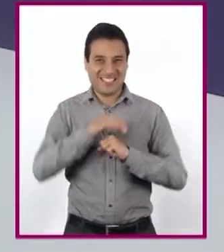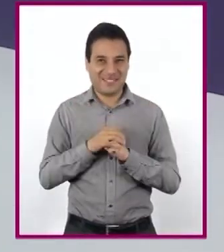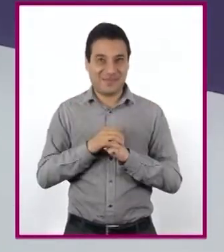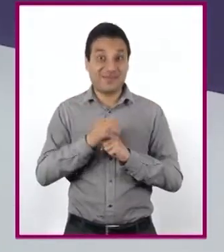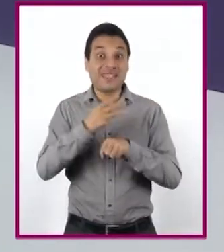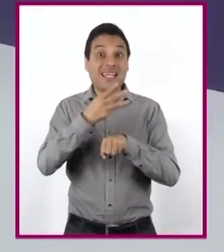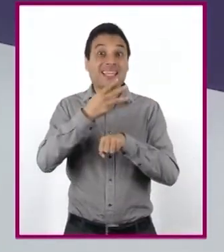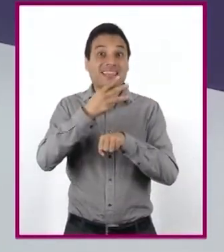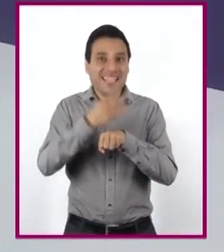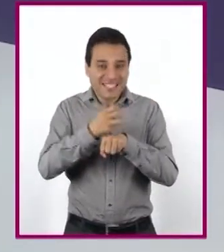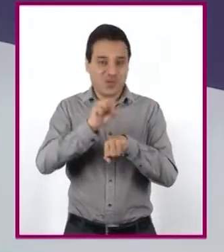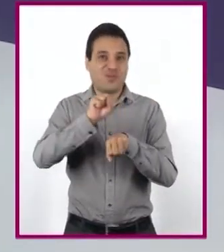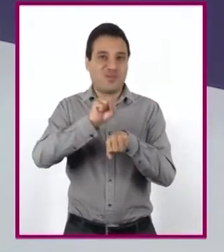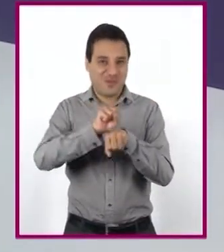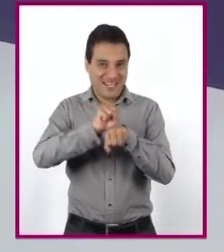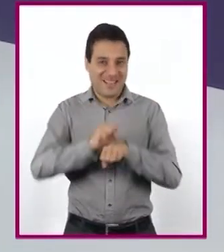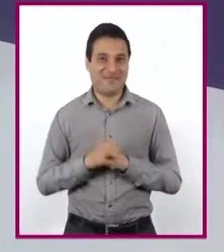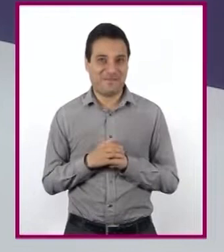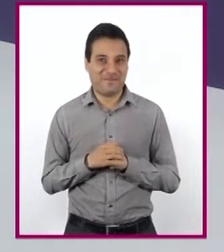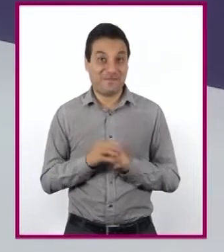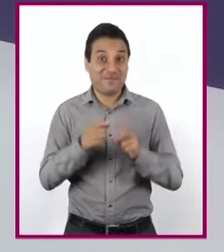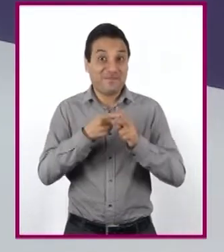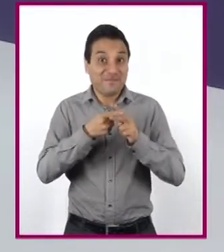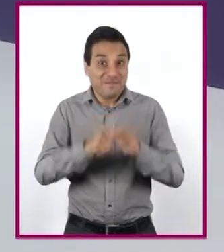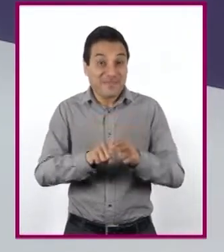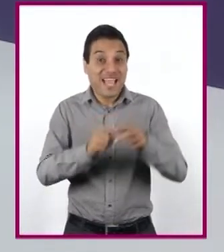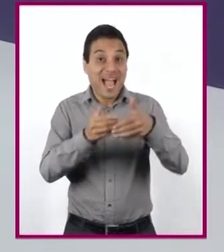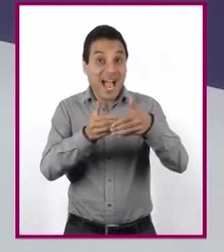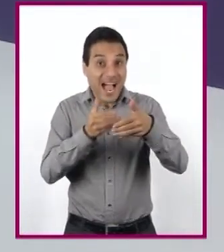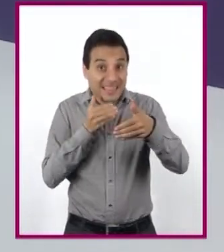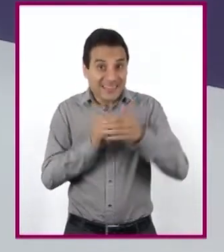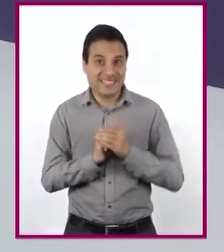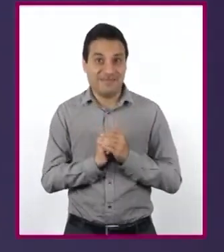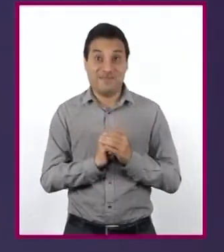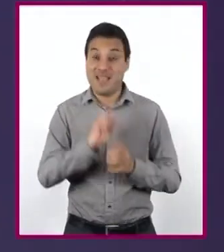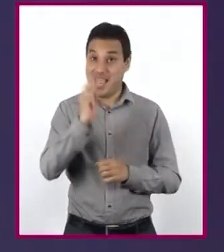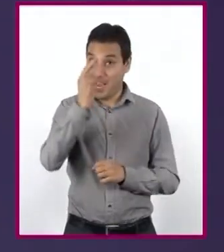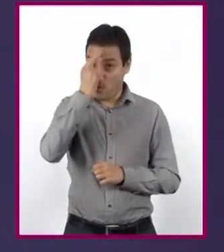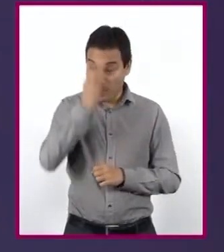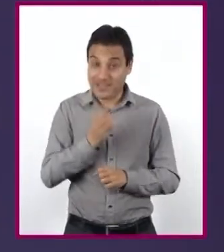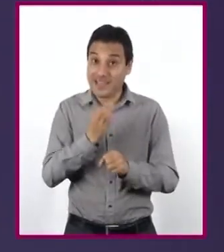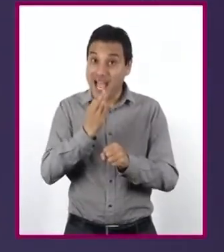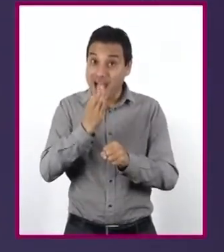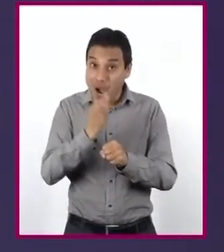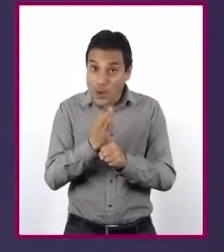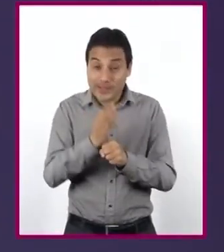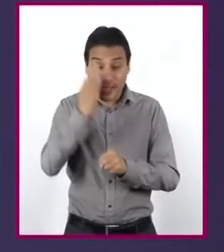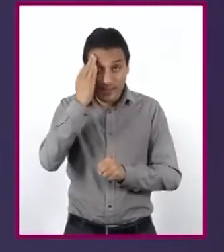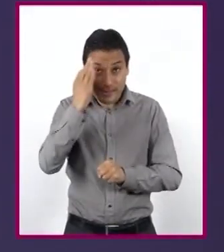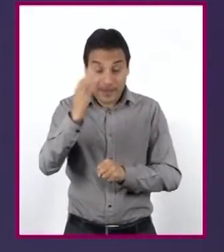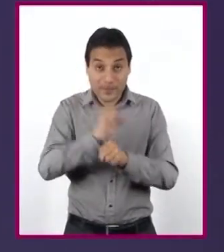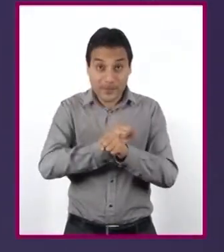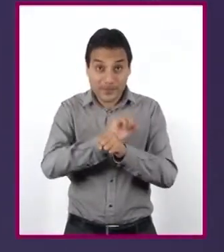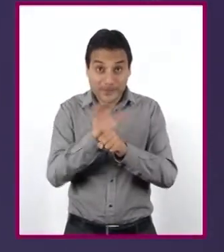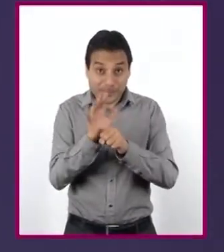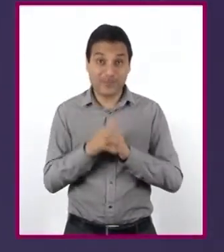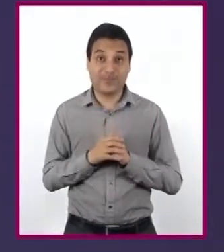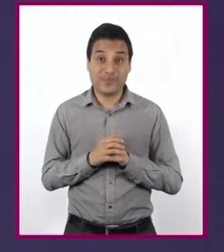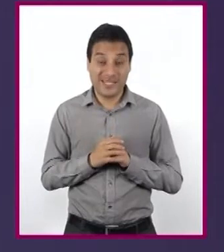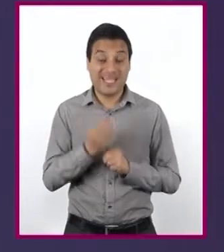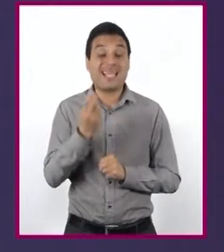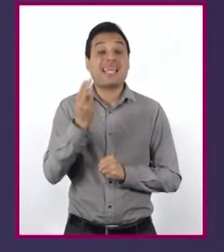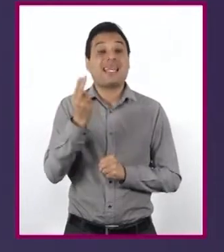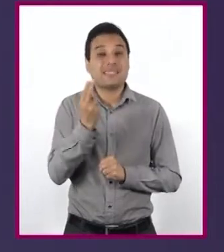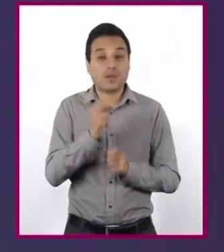tercer grado de secundaria. Antes de comenzar, recuerden que durante este periodo de contingencia ha sido muy útil